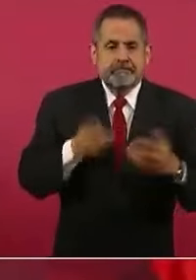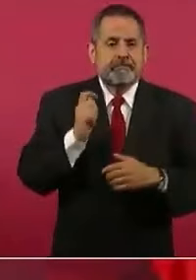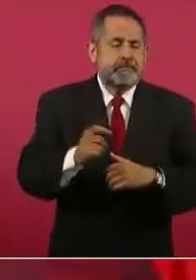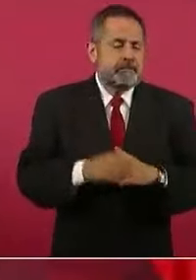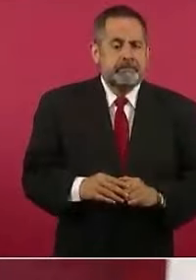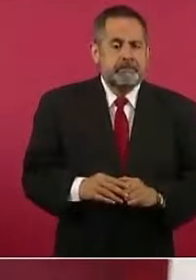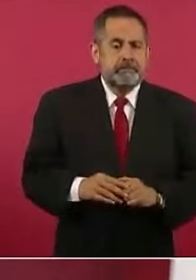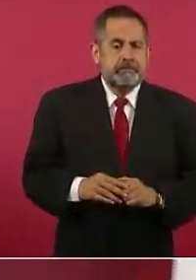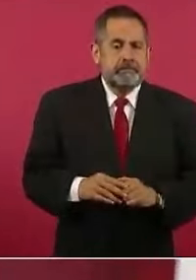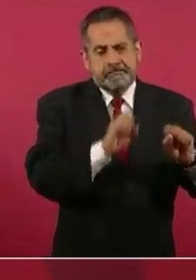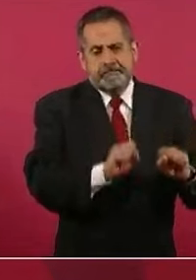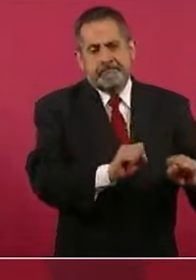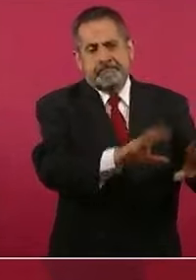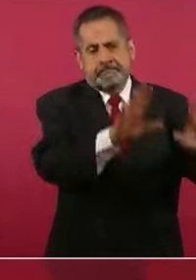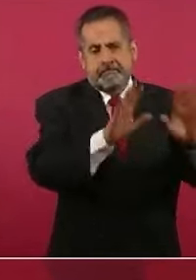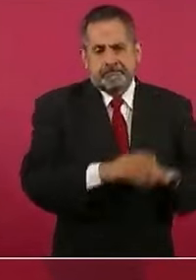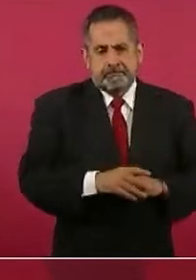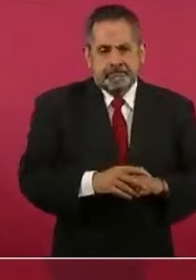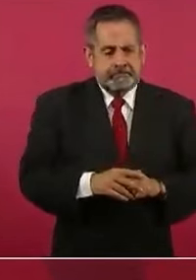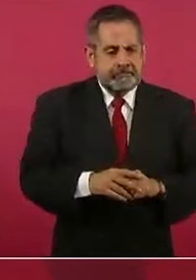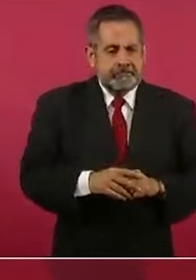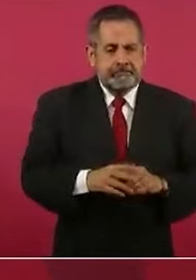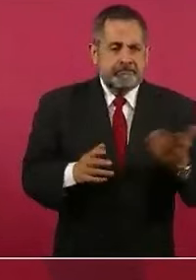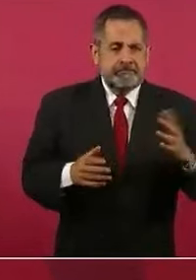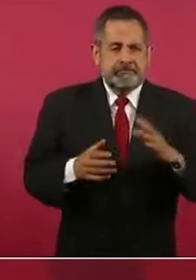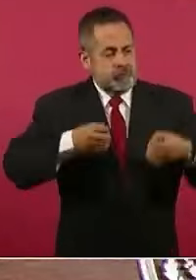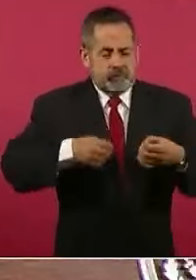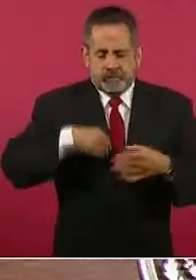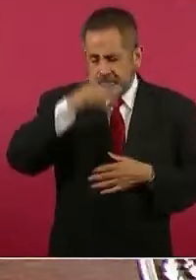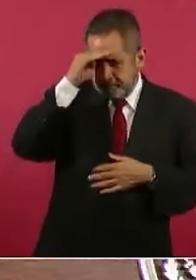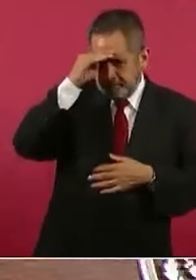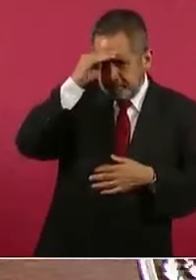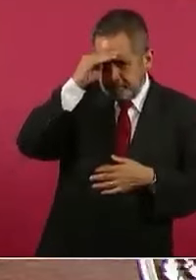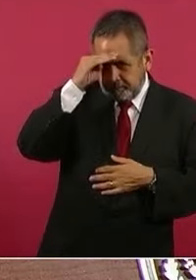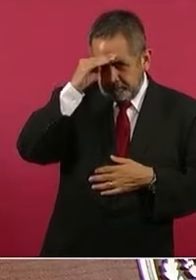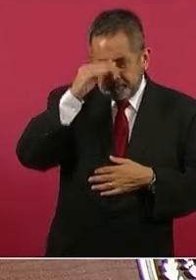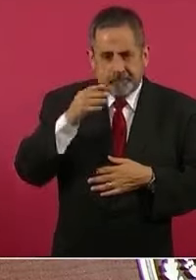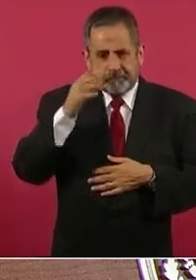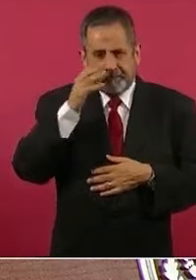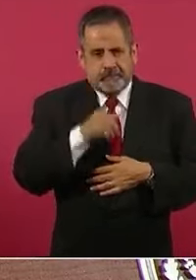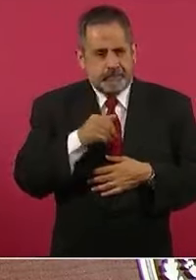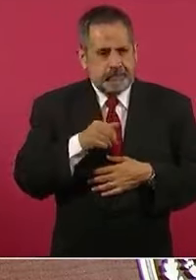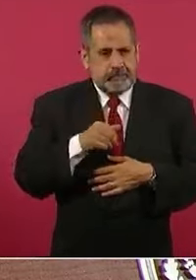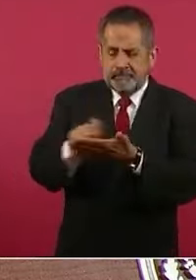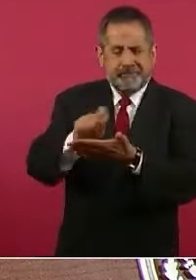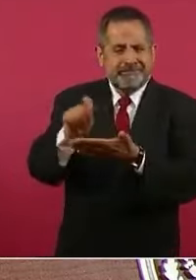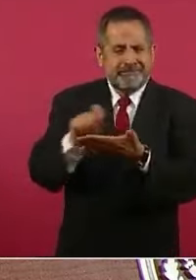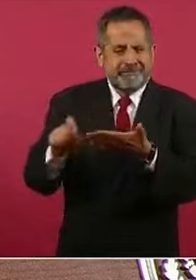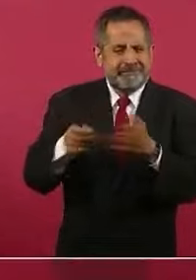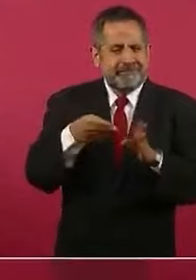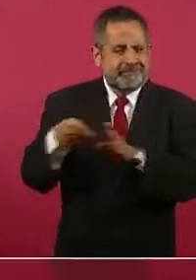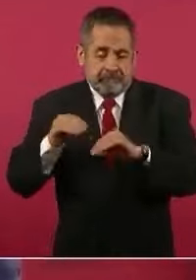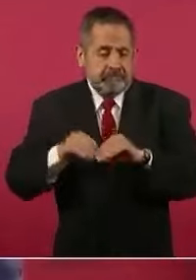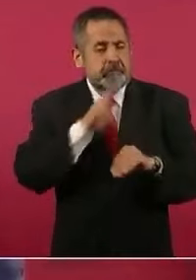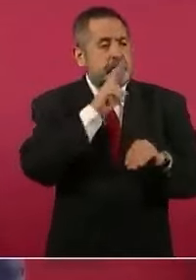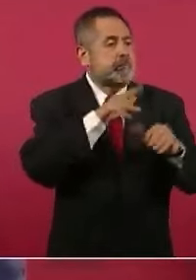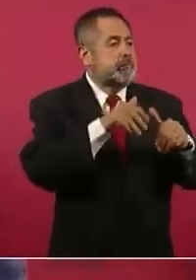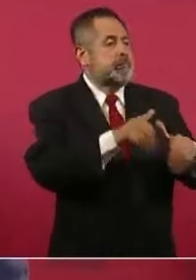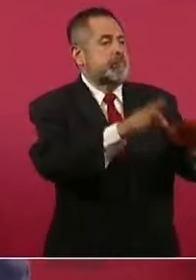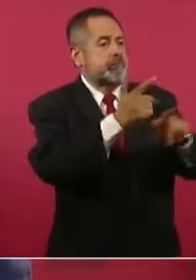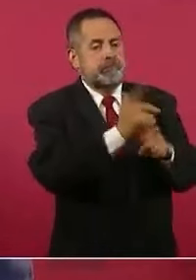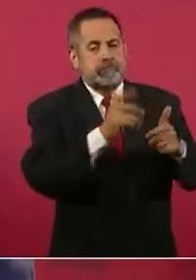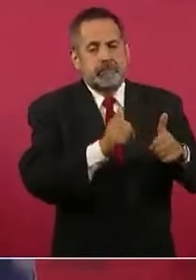y en algunas ocasiones los liberan, desgrimen los jueces de de que están mal integradas las averiguaciones y se